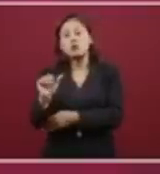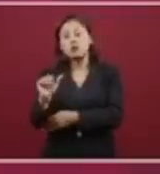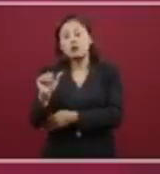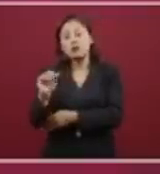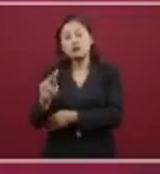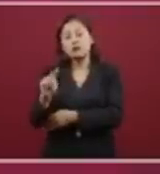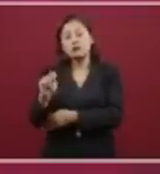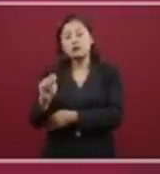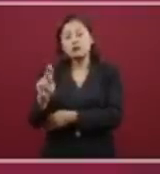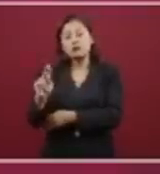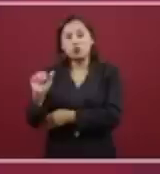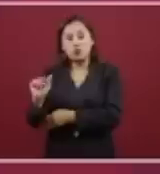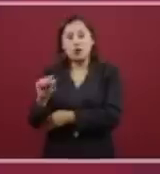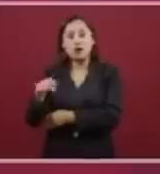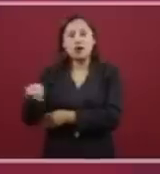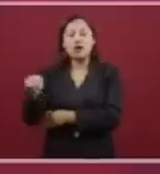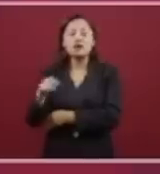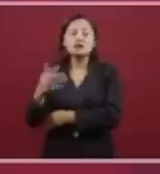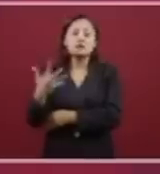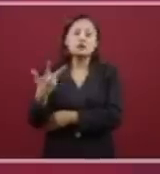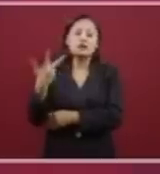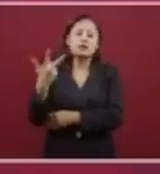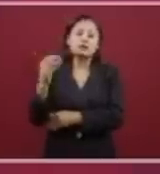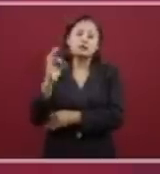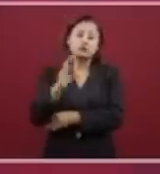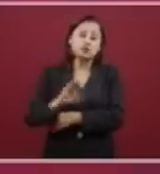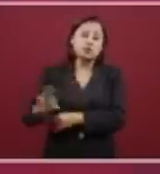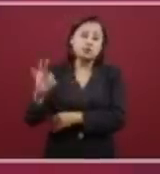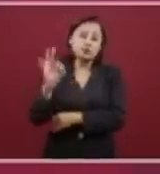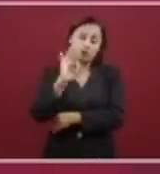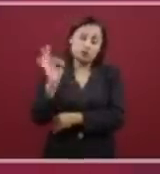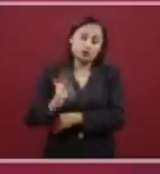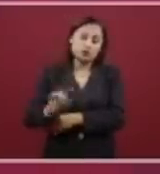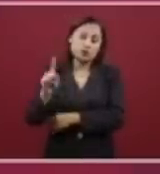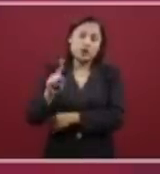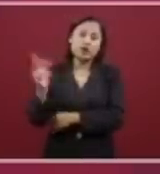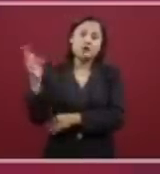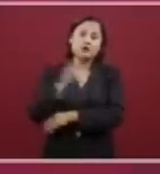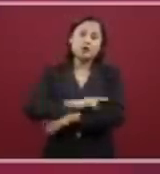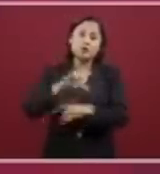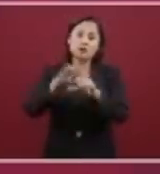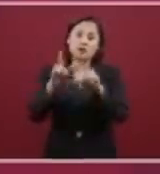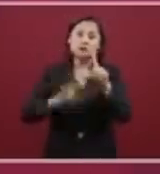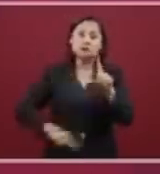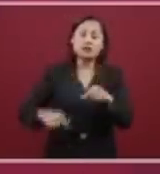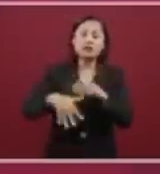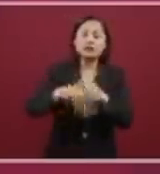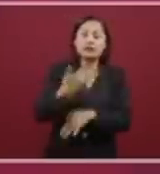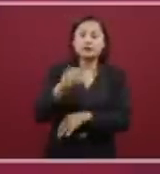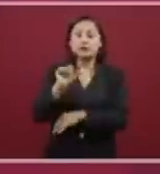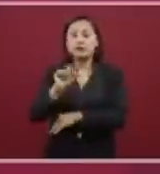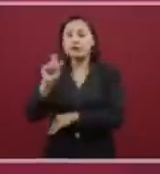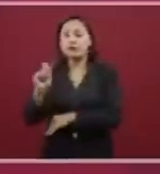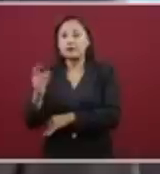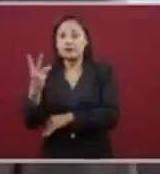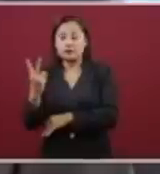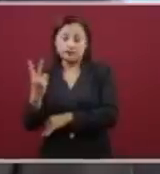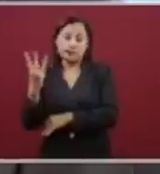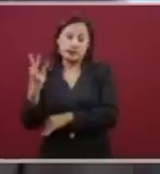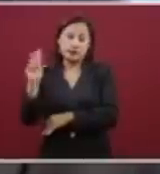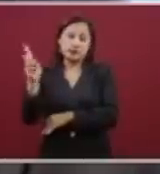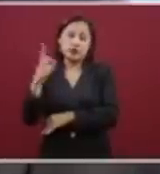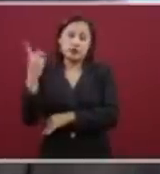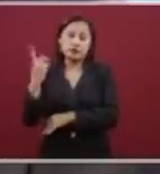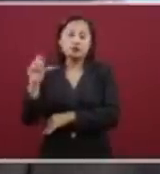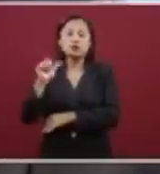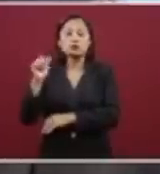58% para vuelos nacionales pasando de 15 a 23 dólares y 143 por ciento para